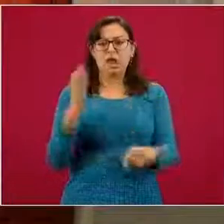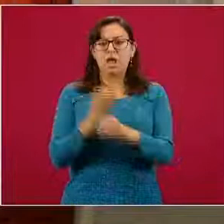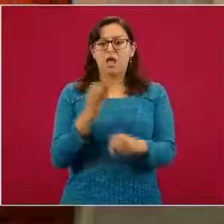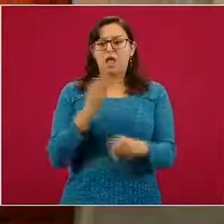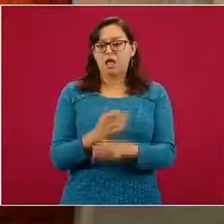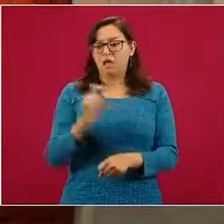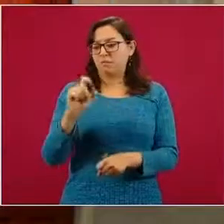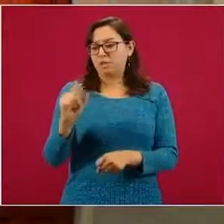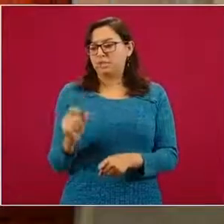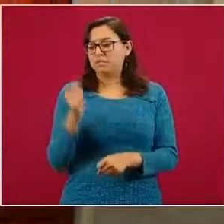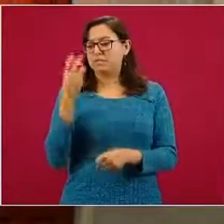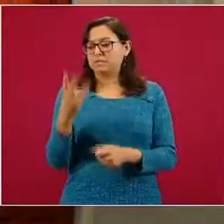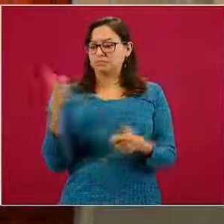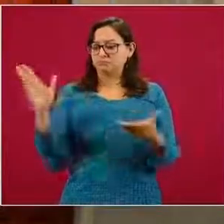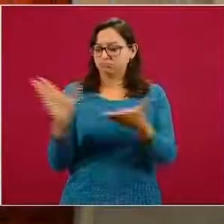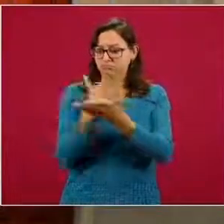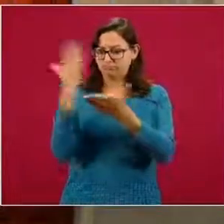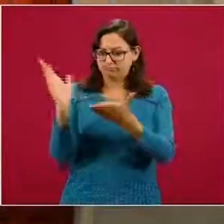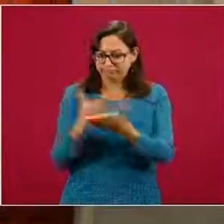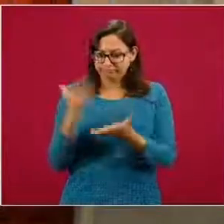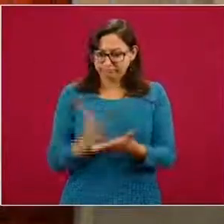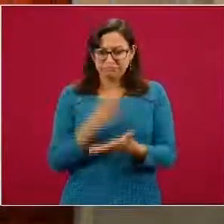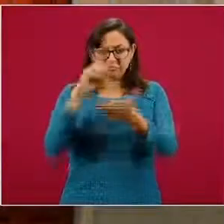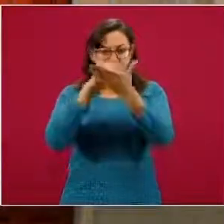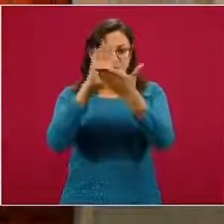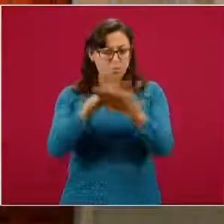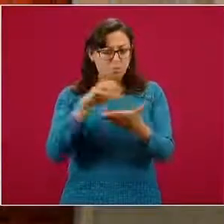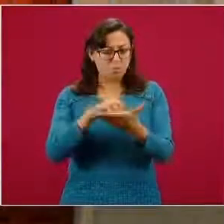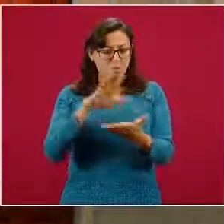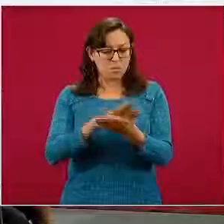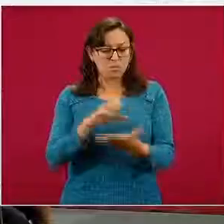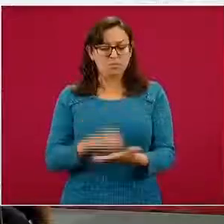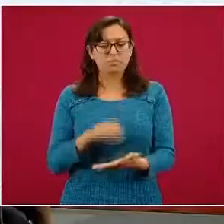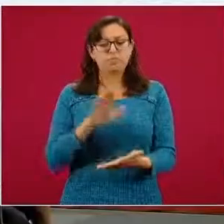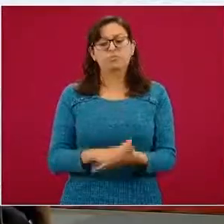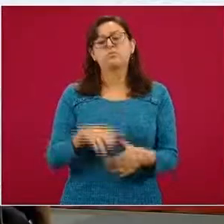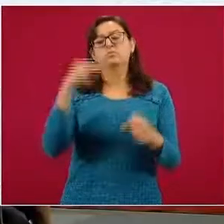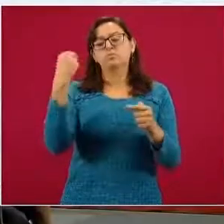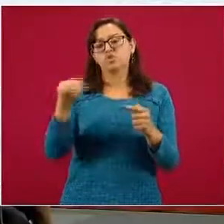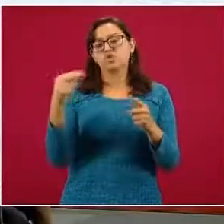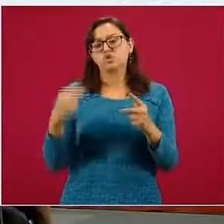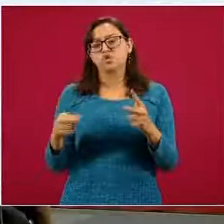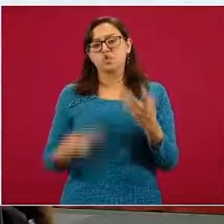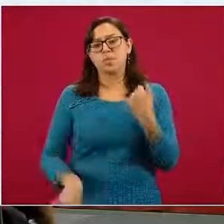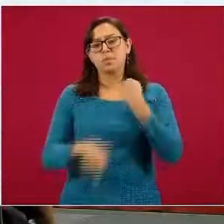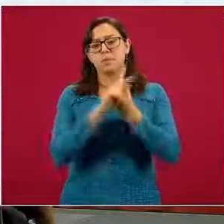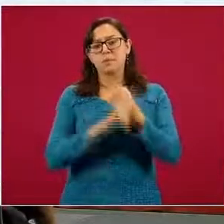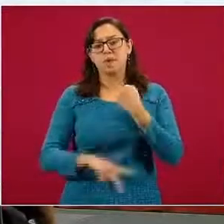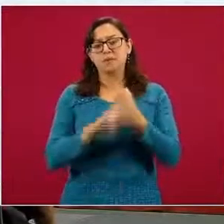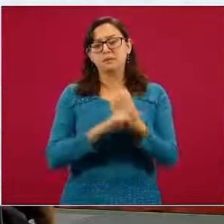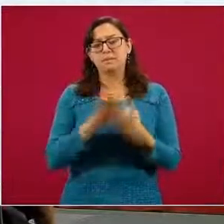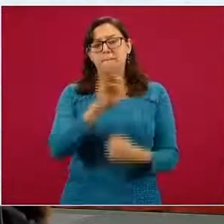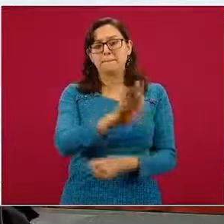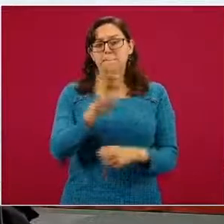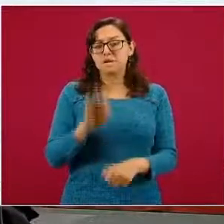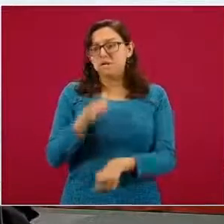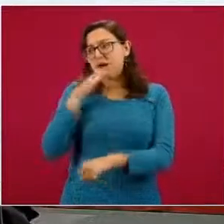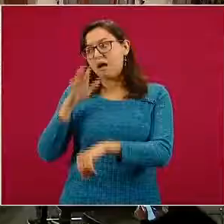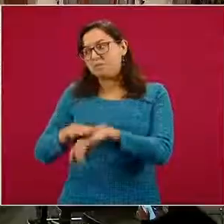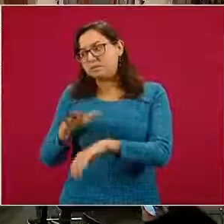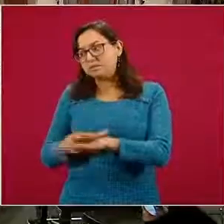23 páginas, en donde están registradas por nombre de cada país y con fecha cada una de